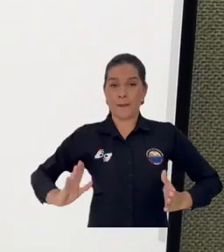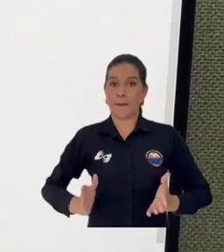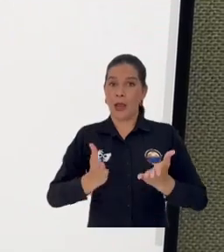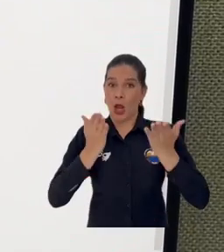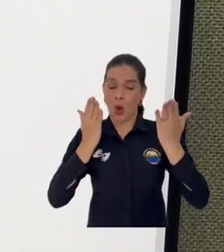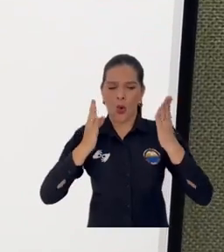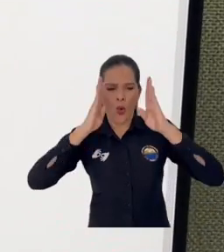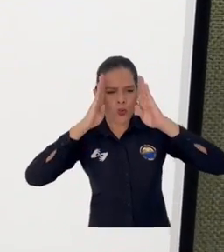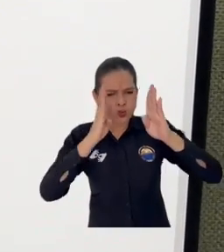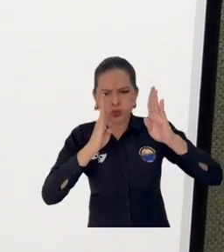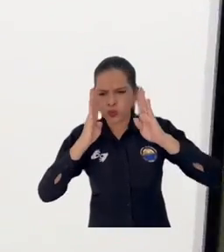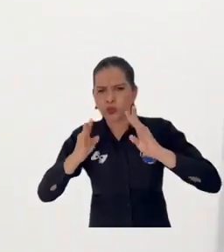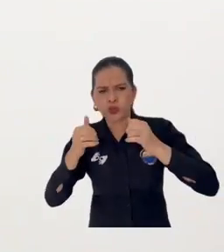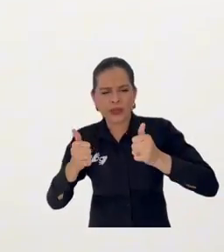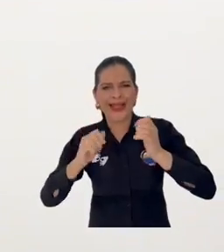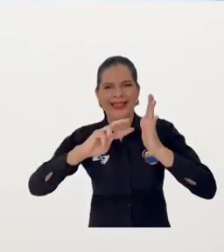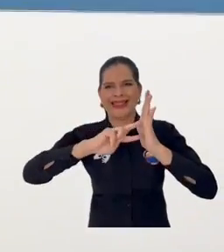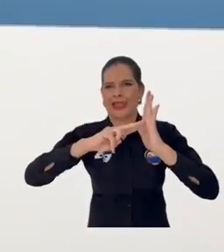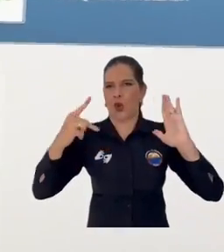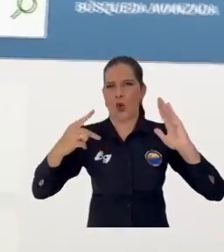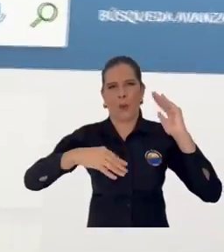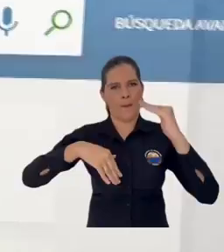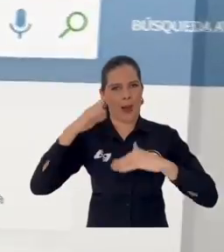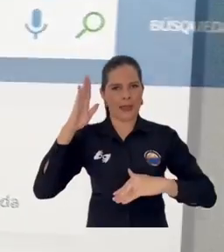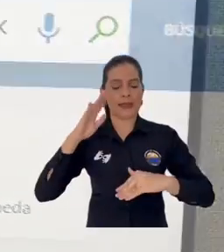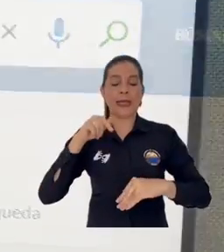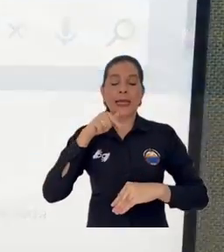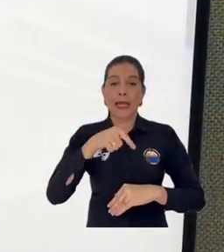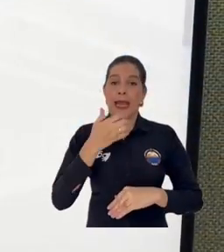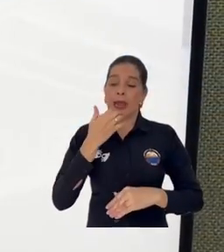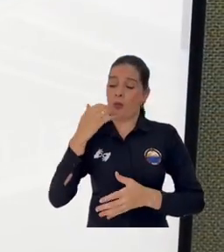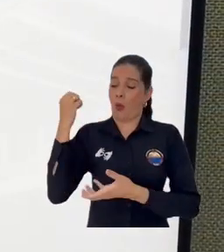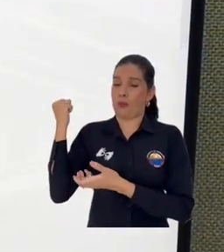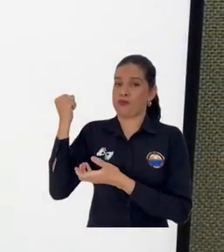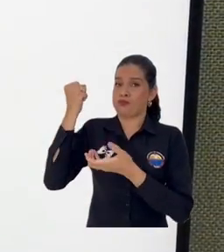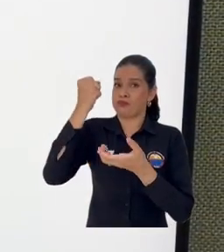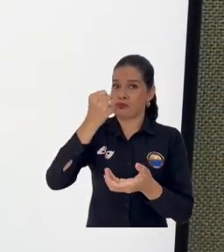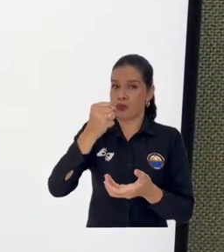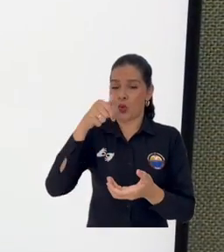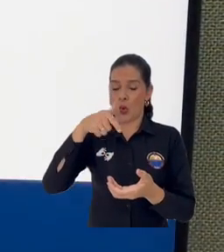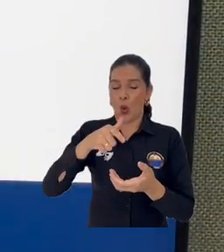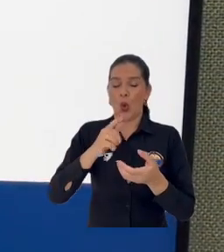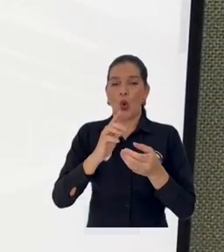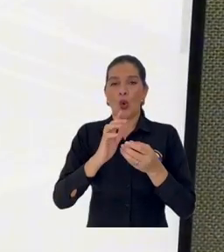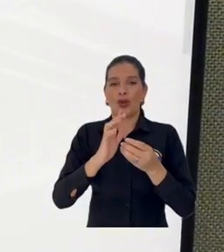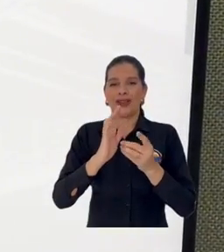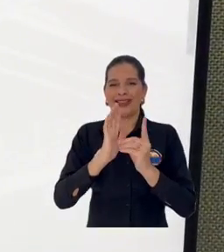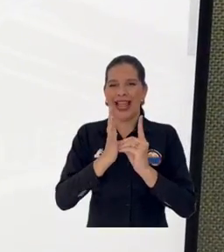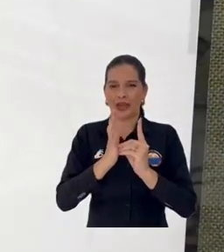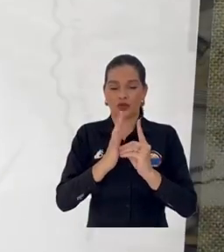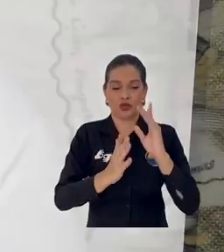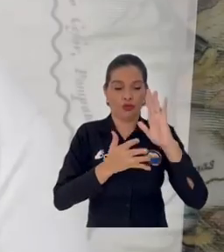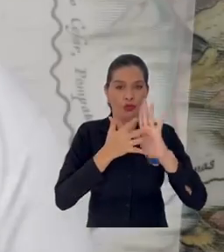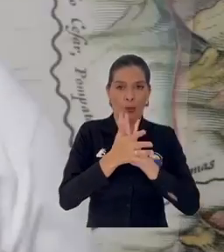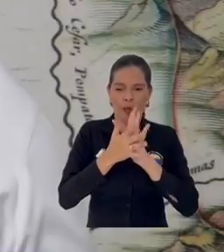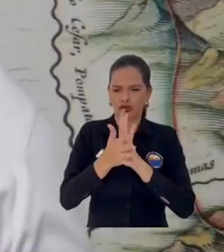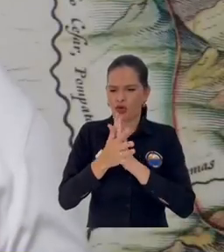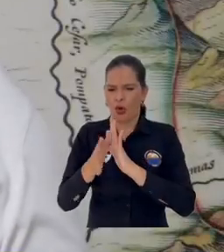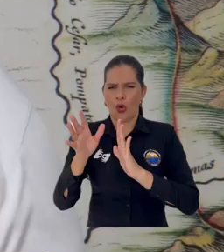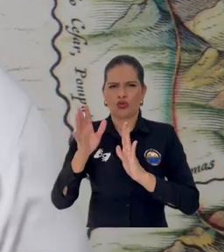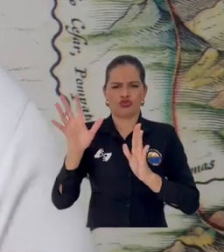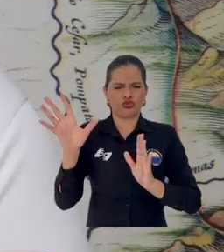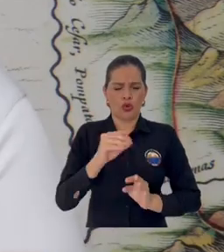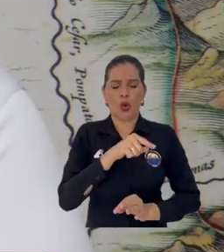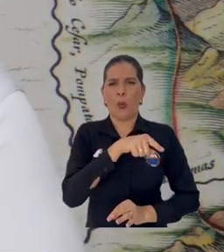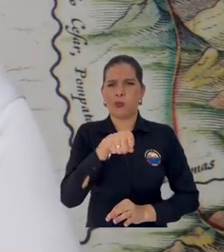sido atendida en muchos aspectos tecnológicos, por ejemplo, en la inversión en las bases de datos. Nosotros tenemos un sistema